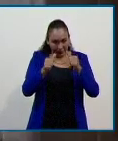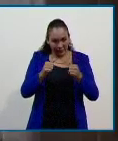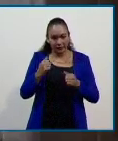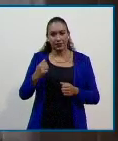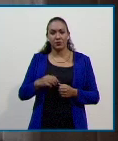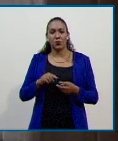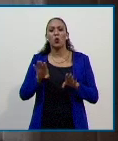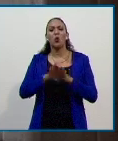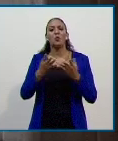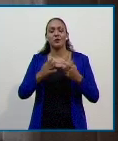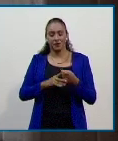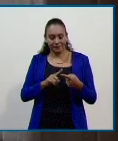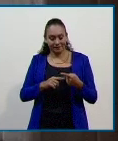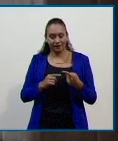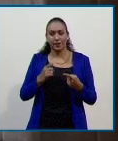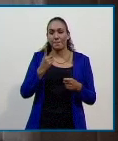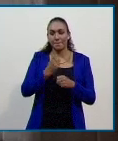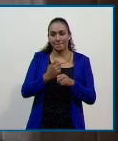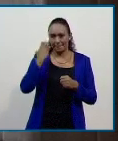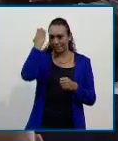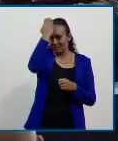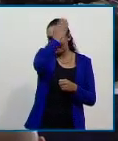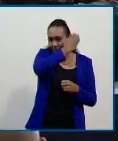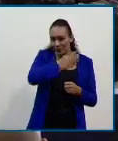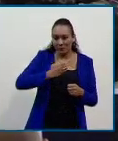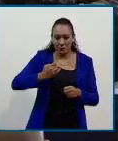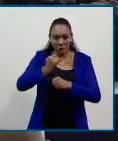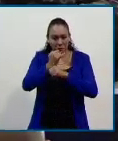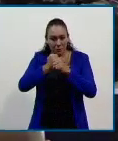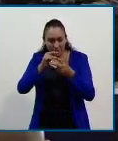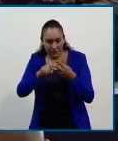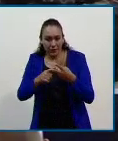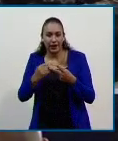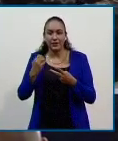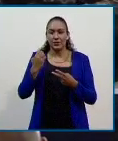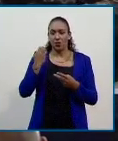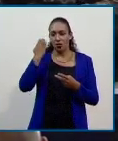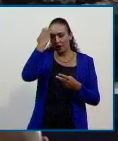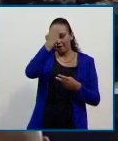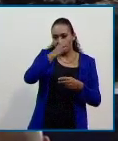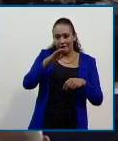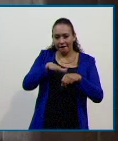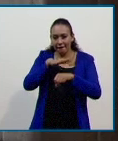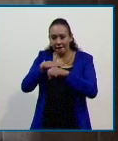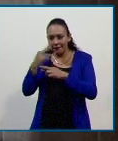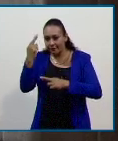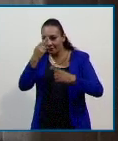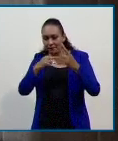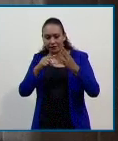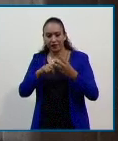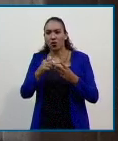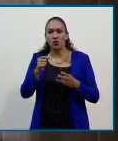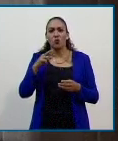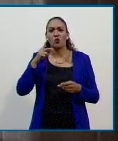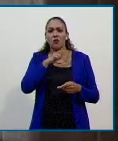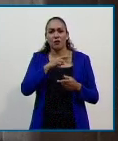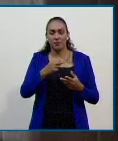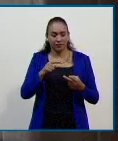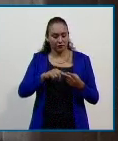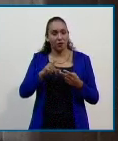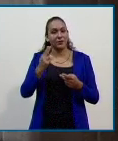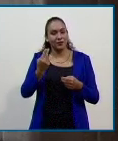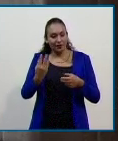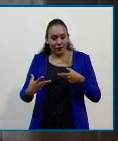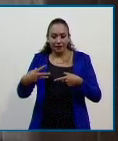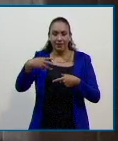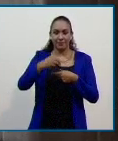de un diagnóstico objetivo, basado en evidencia. La reforma debe hacerse sin precipitaciones, con inclusión,